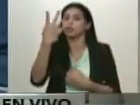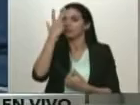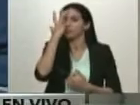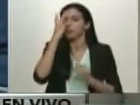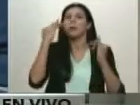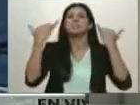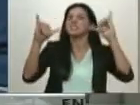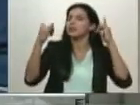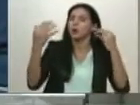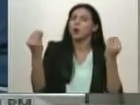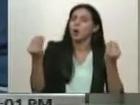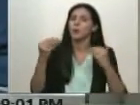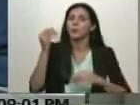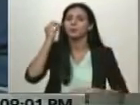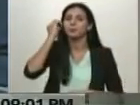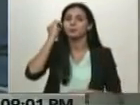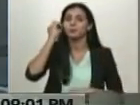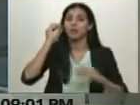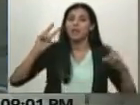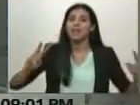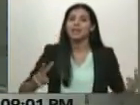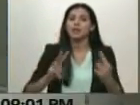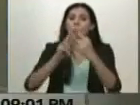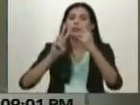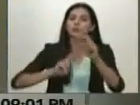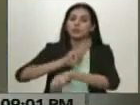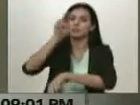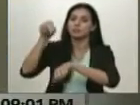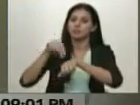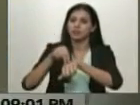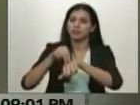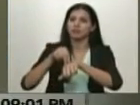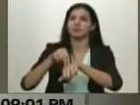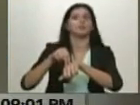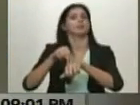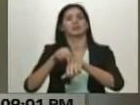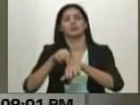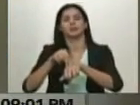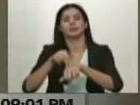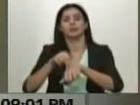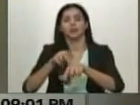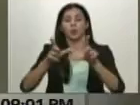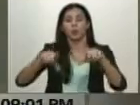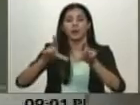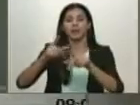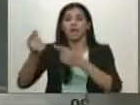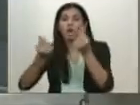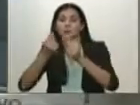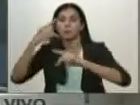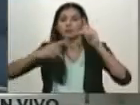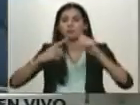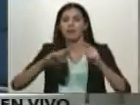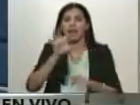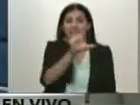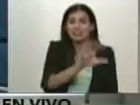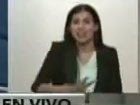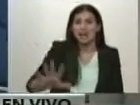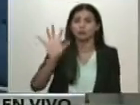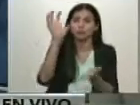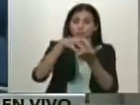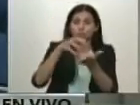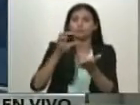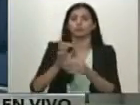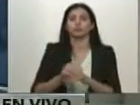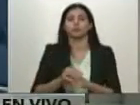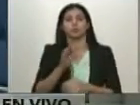celebrar con un encuentro nacional de los espacios económicos productivos estatales, sociales